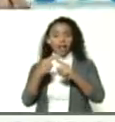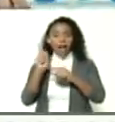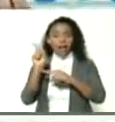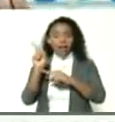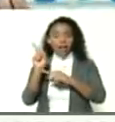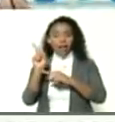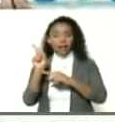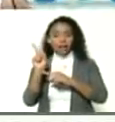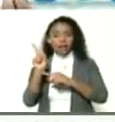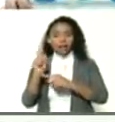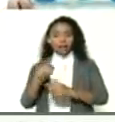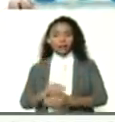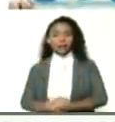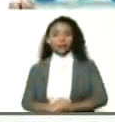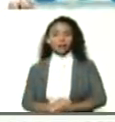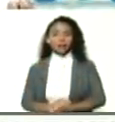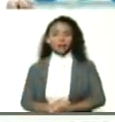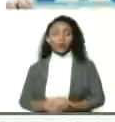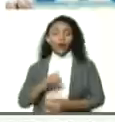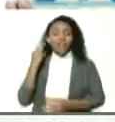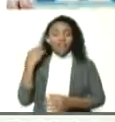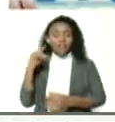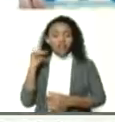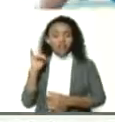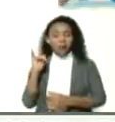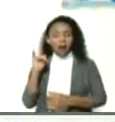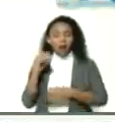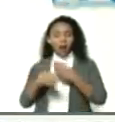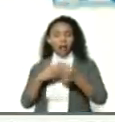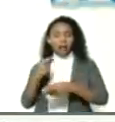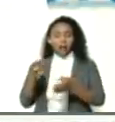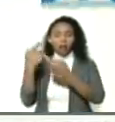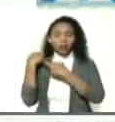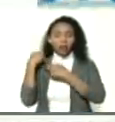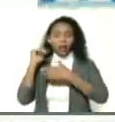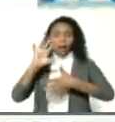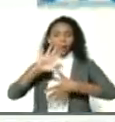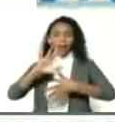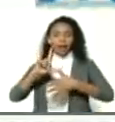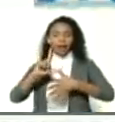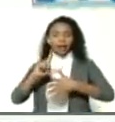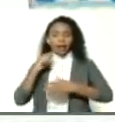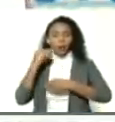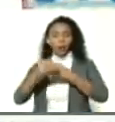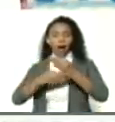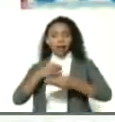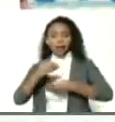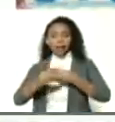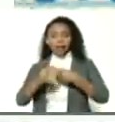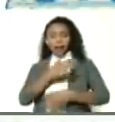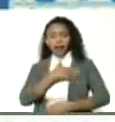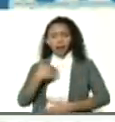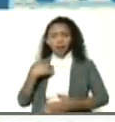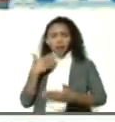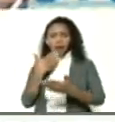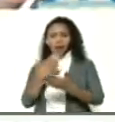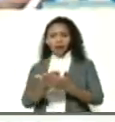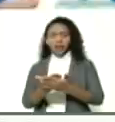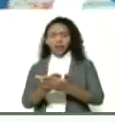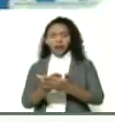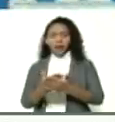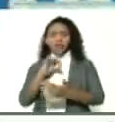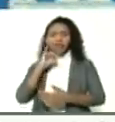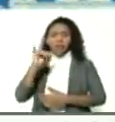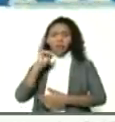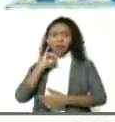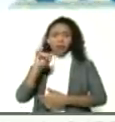lo firma el encargado para América Latina, Santiago Cornejo. Queremos agradecer la